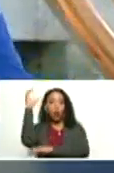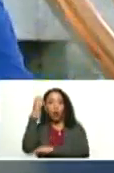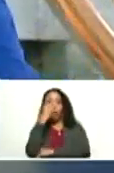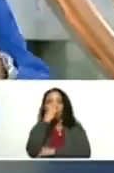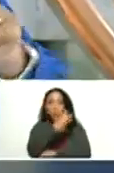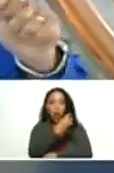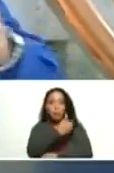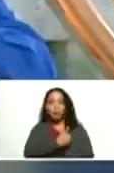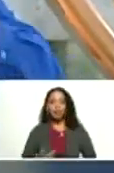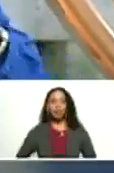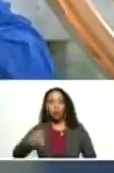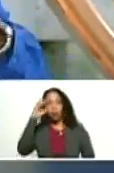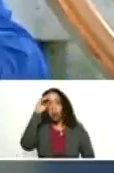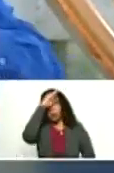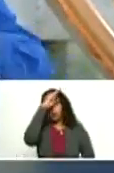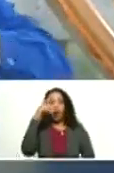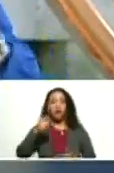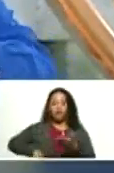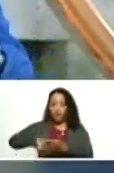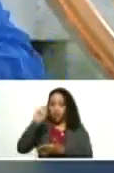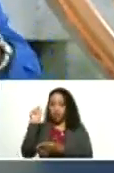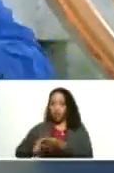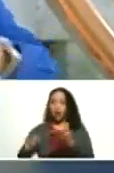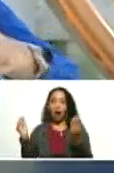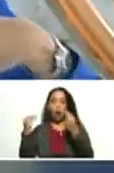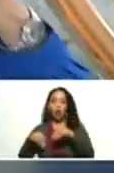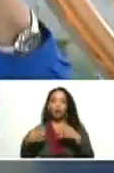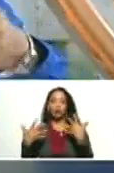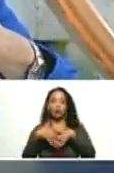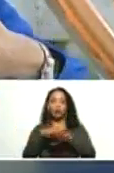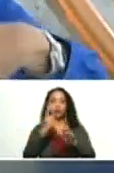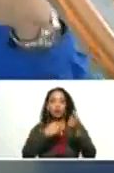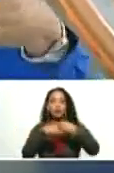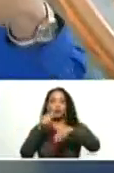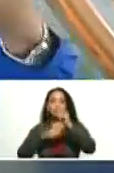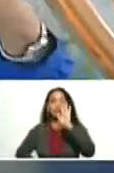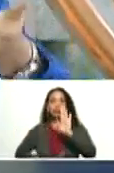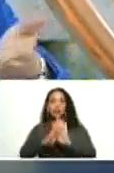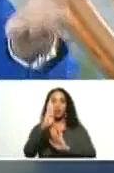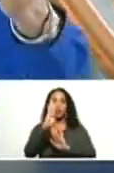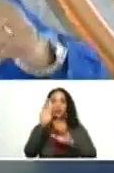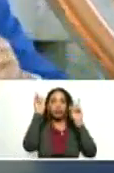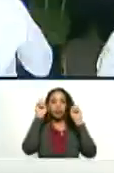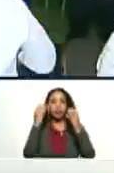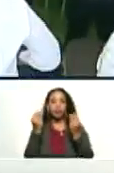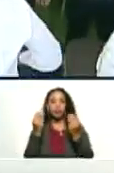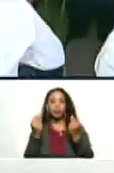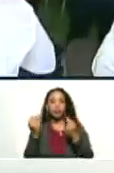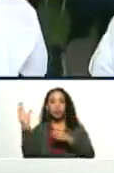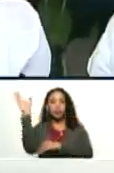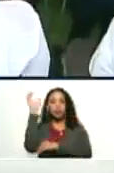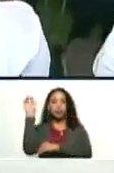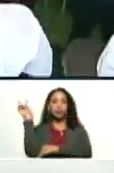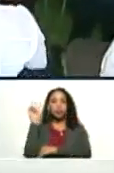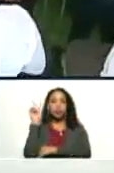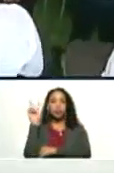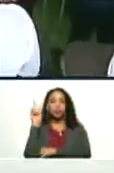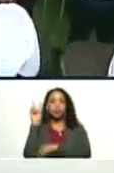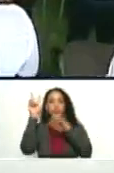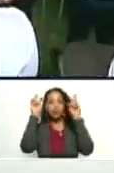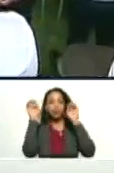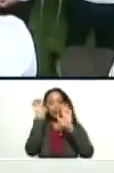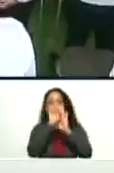presidente Gustavo Petro y a firmar acuerdos de integración comercial para el desarrollo de una nueva economía entre Colombia y Venezuela en una nueva